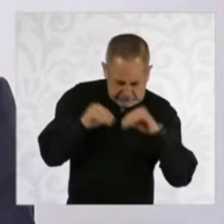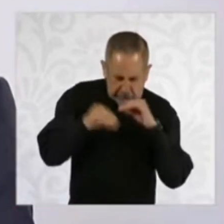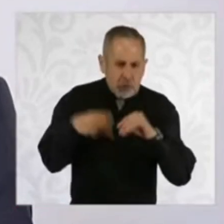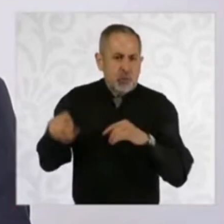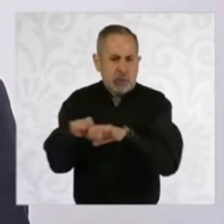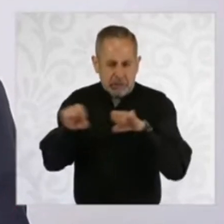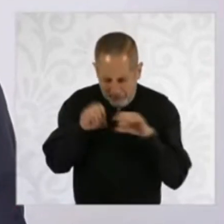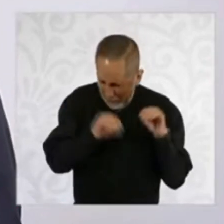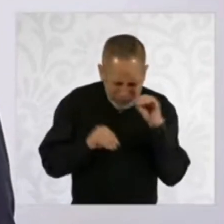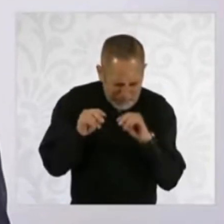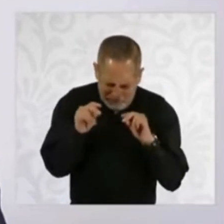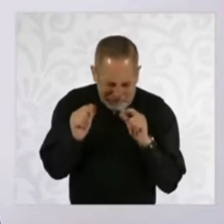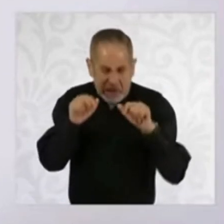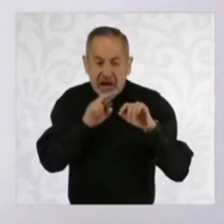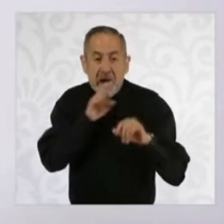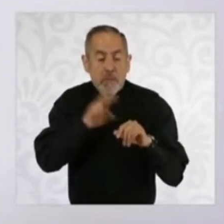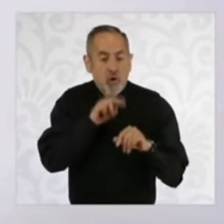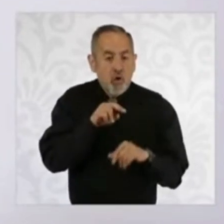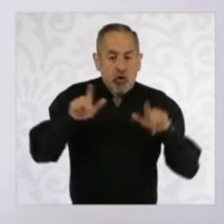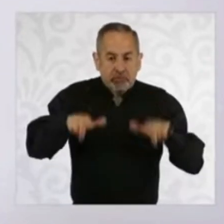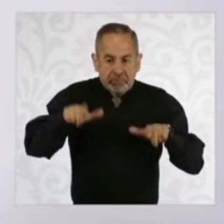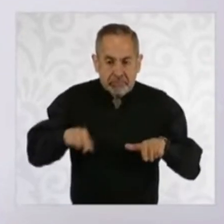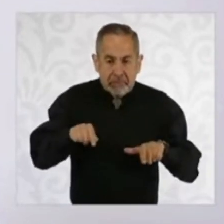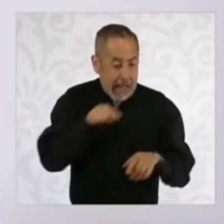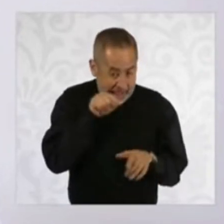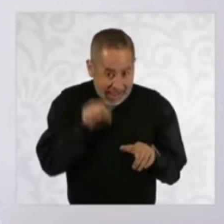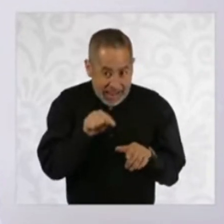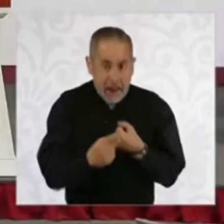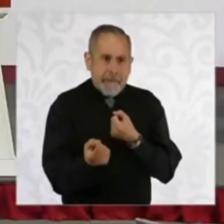en un tiempo récord. La siguiente, por favor.